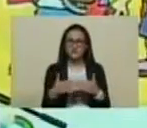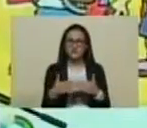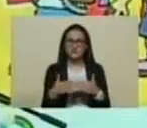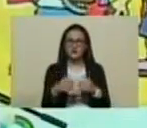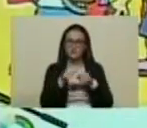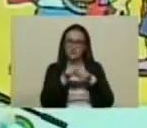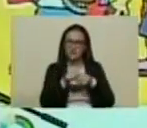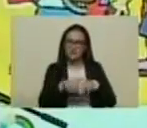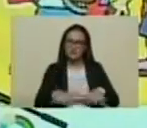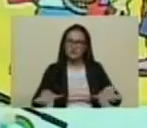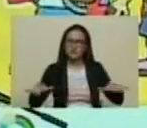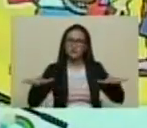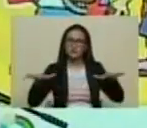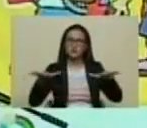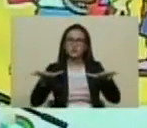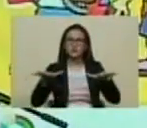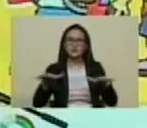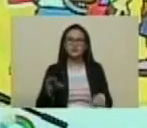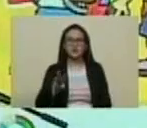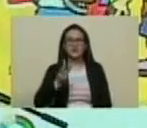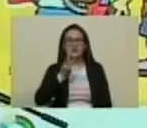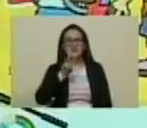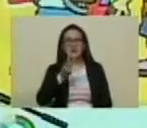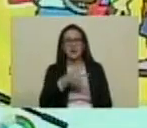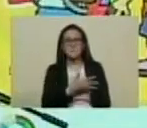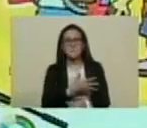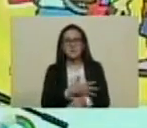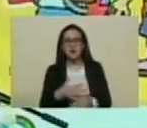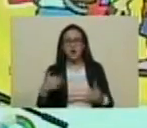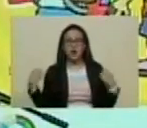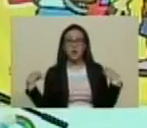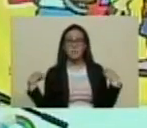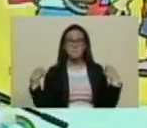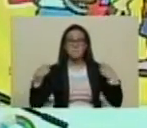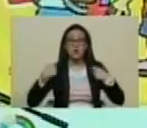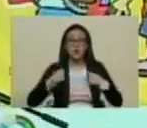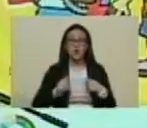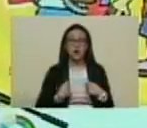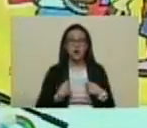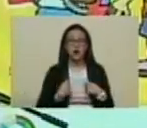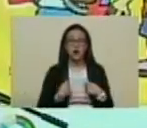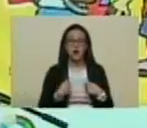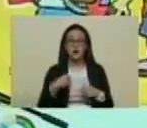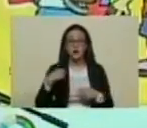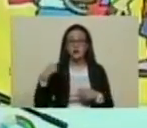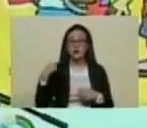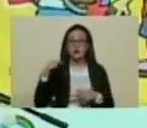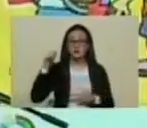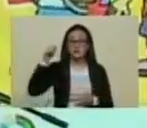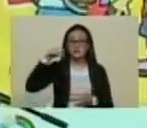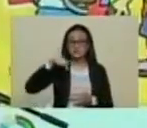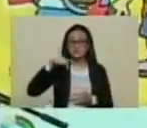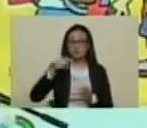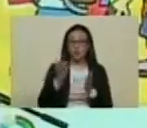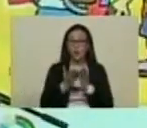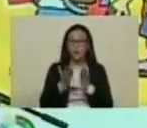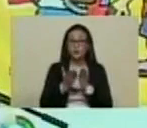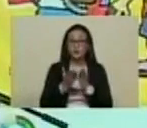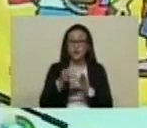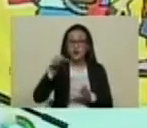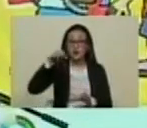la distribución de 3 millones de morrales con sus útiles